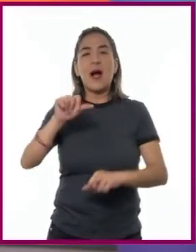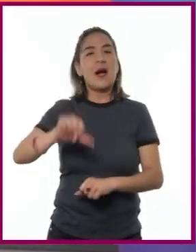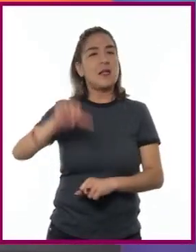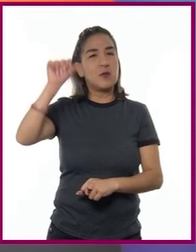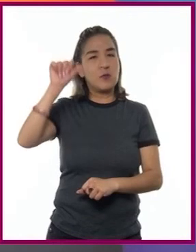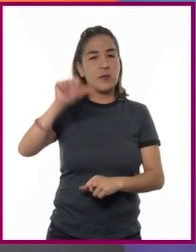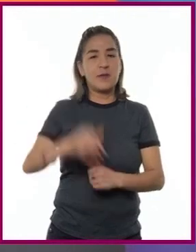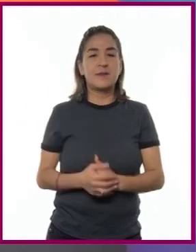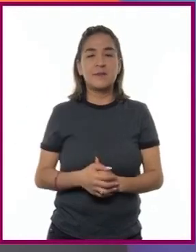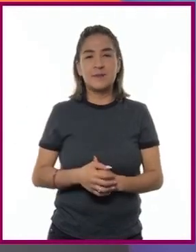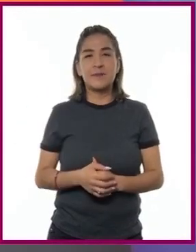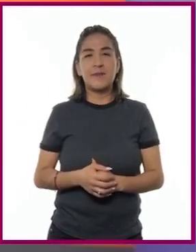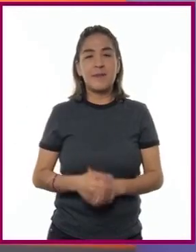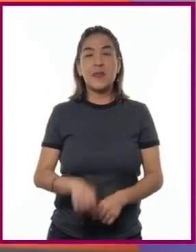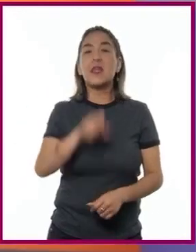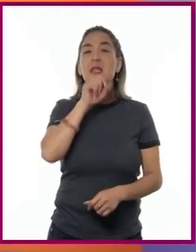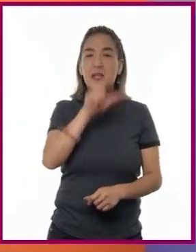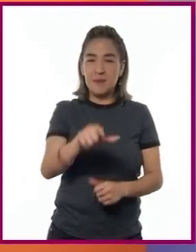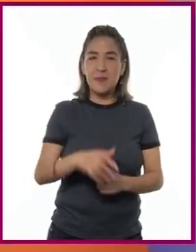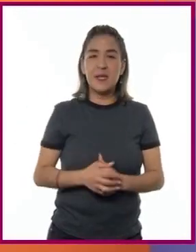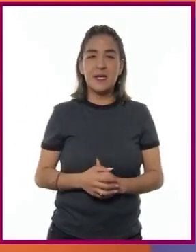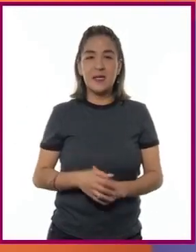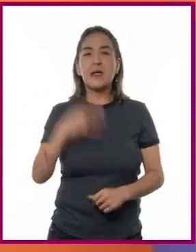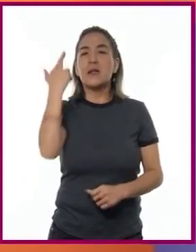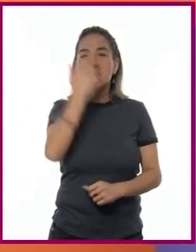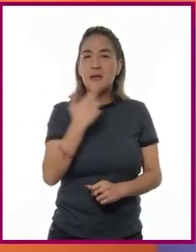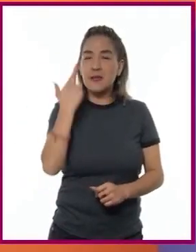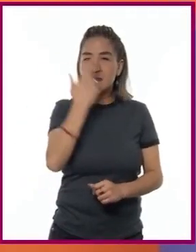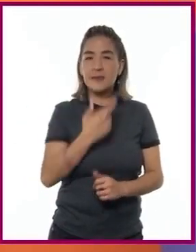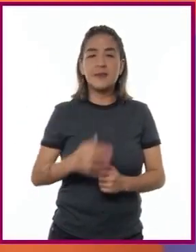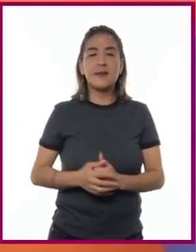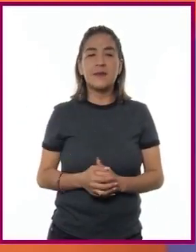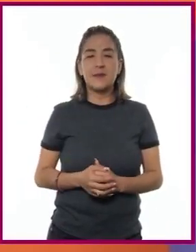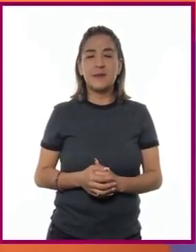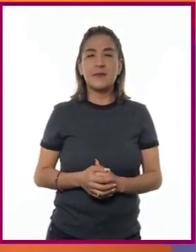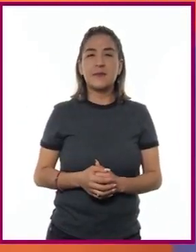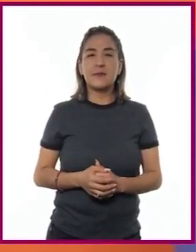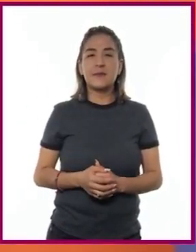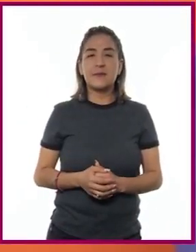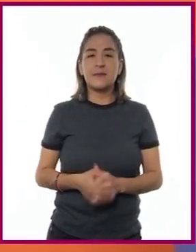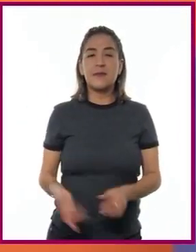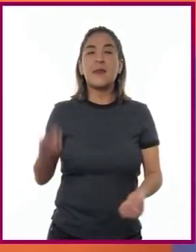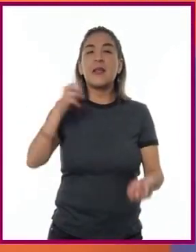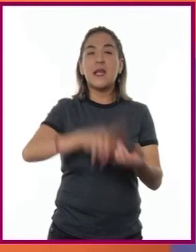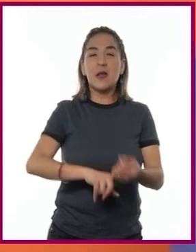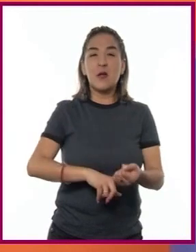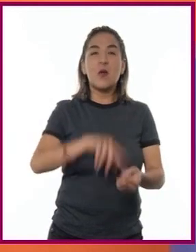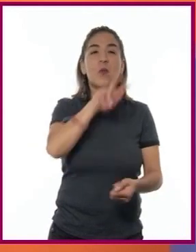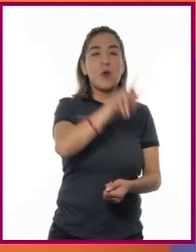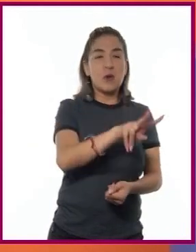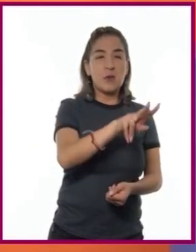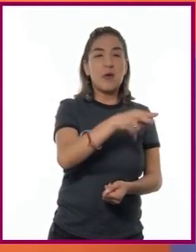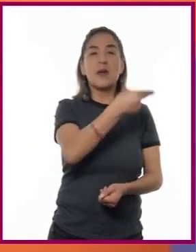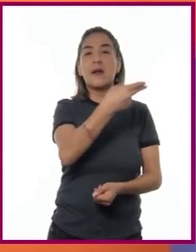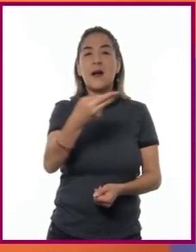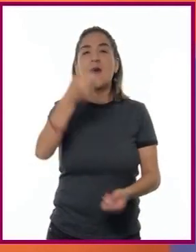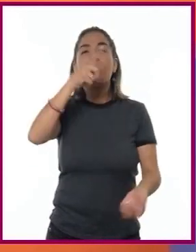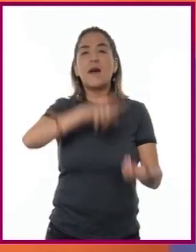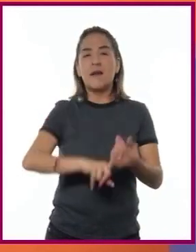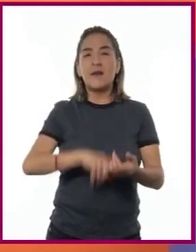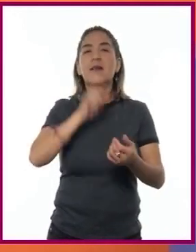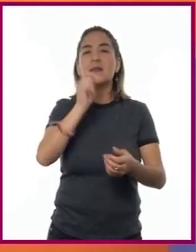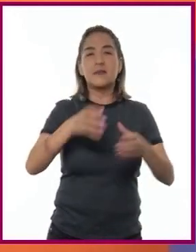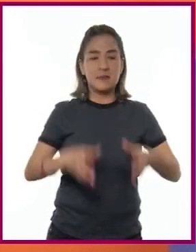altura. También se analizó la relación entre el volumen y la capacidad de